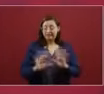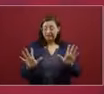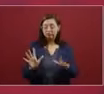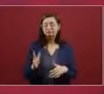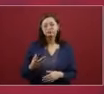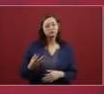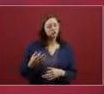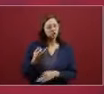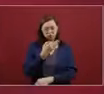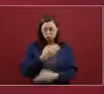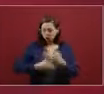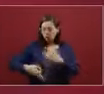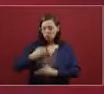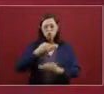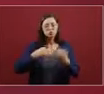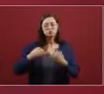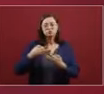que